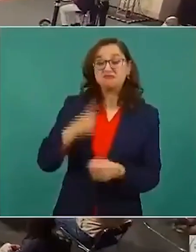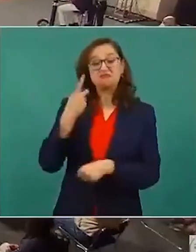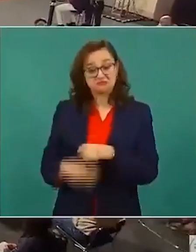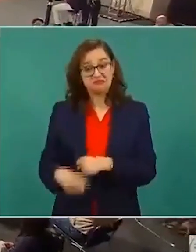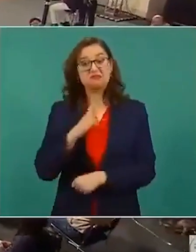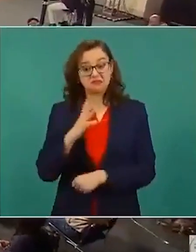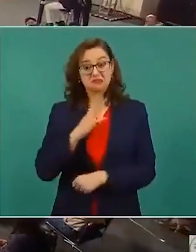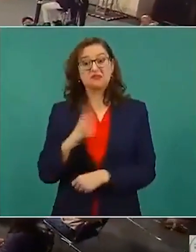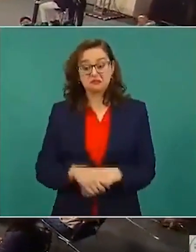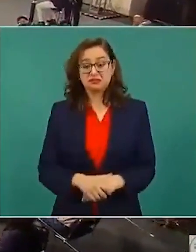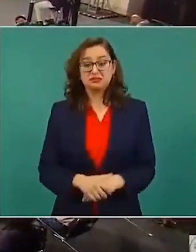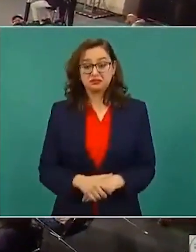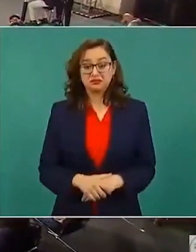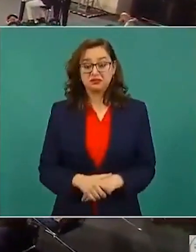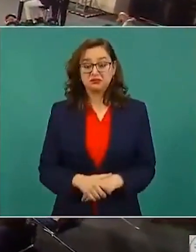se volvió